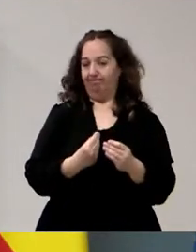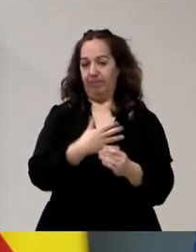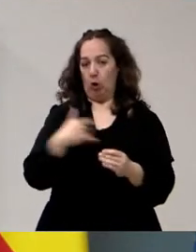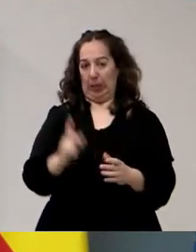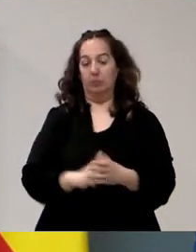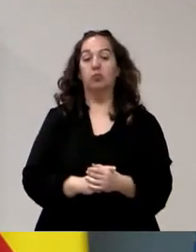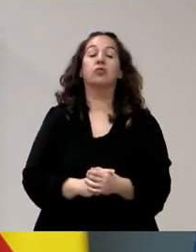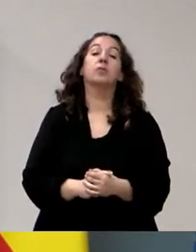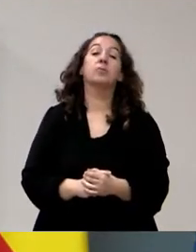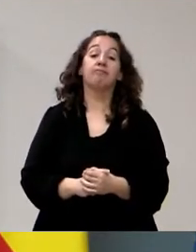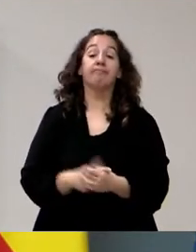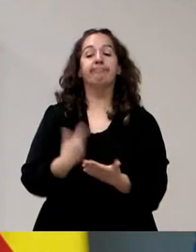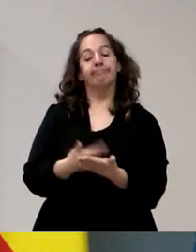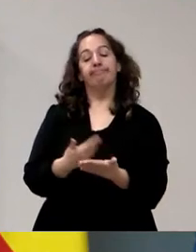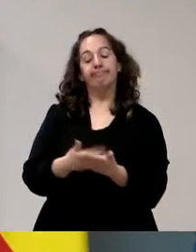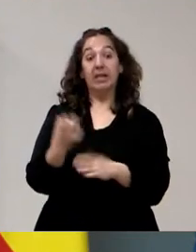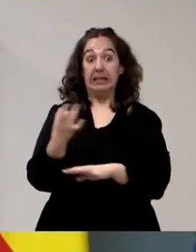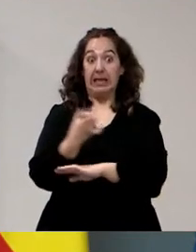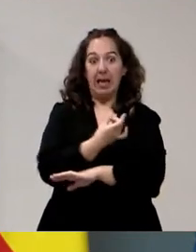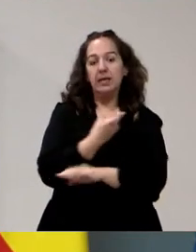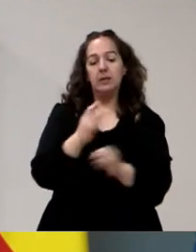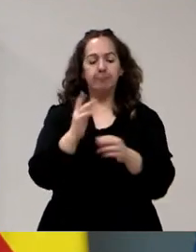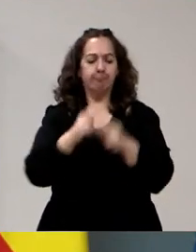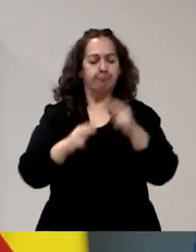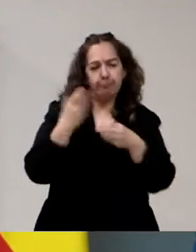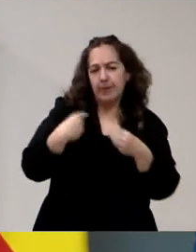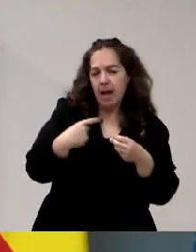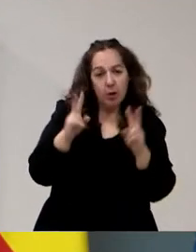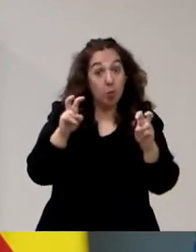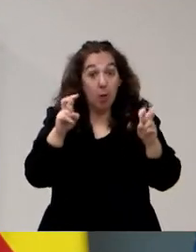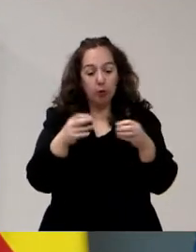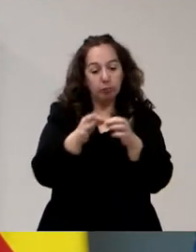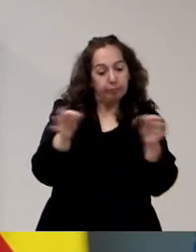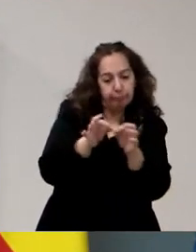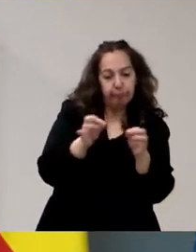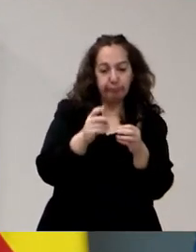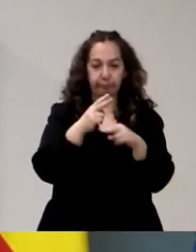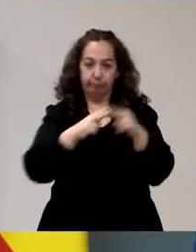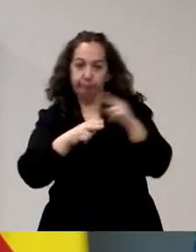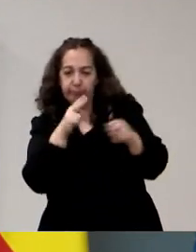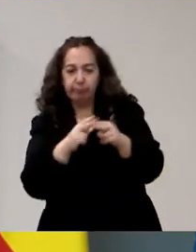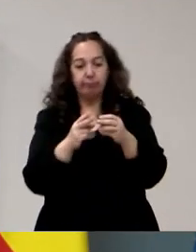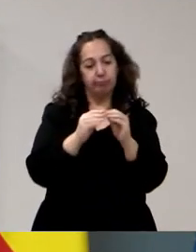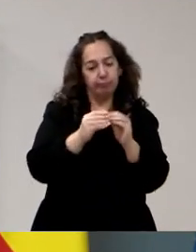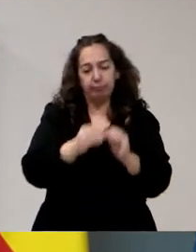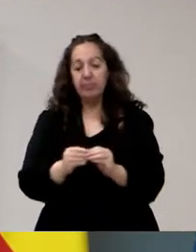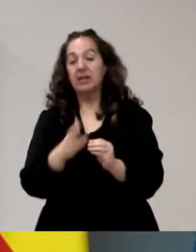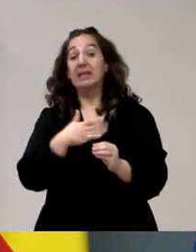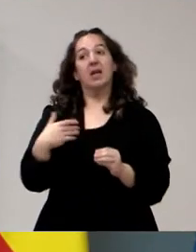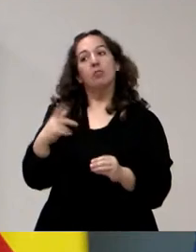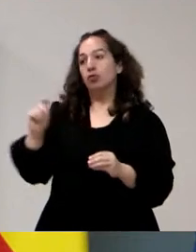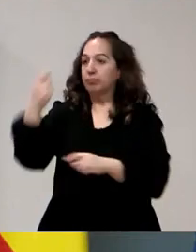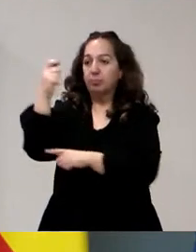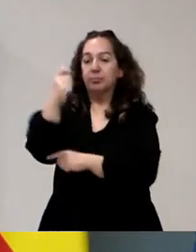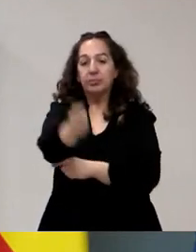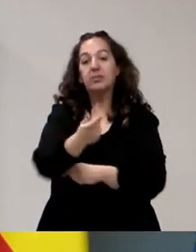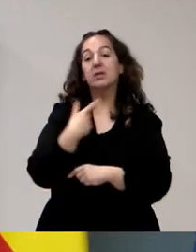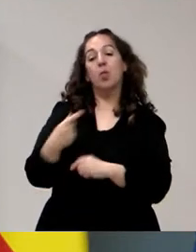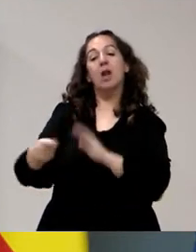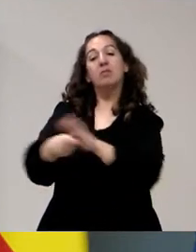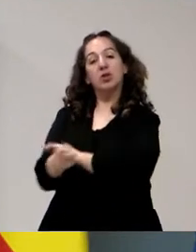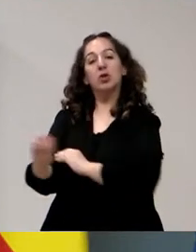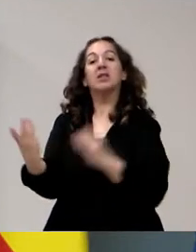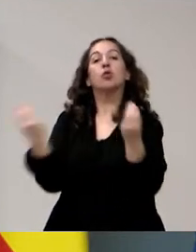insitu que los trenes han comenzado a construirse en caf pero queremos sitos queremos inversiones respaldadas con